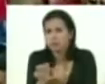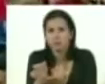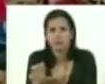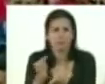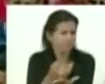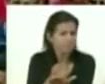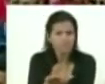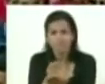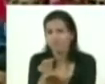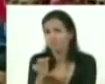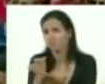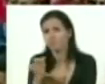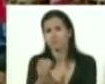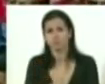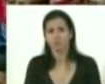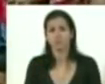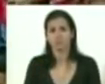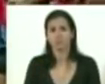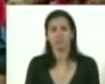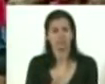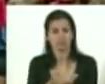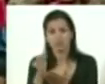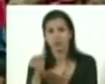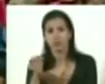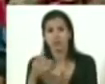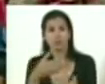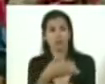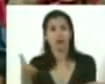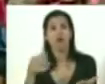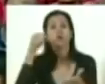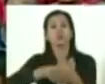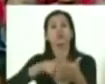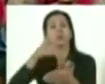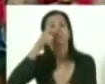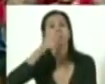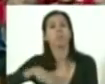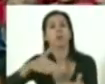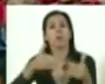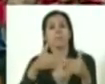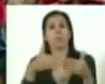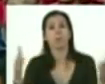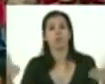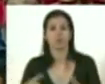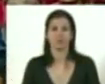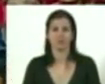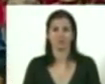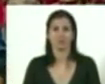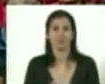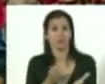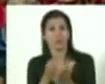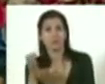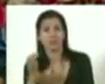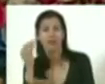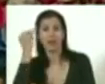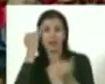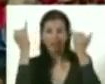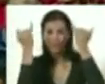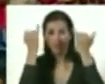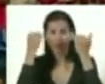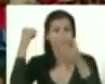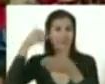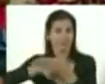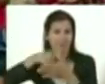la lealtad a la causa popular, la lealtad al legado del comandante Hugo Chávez y